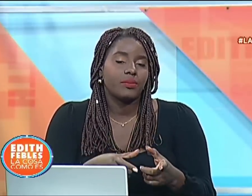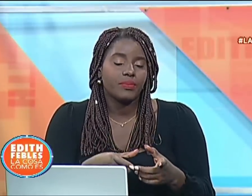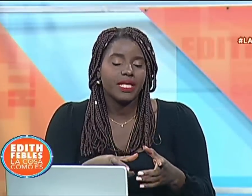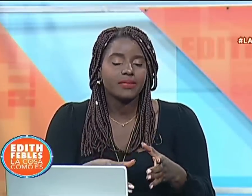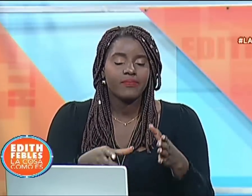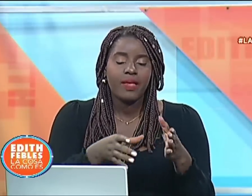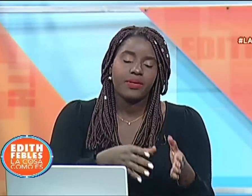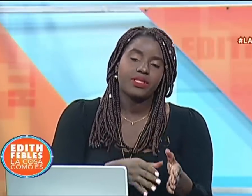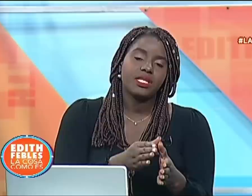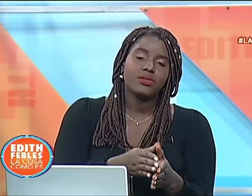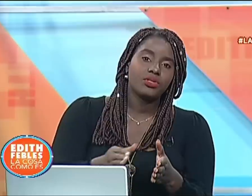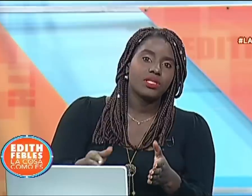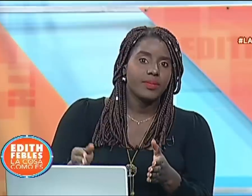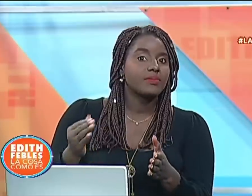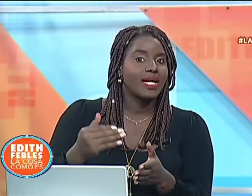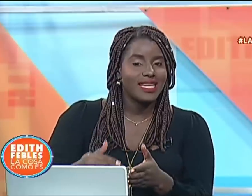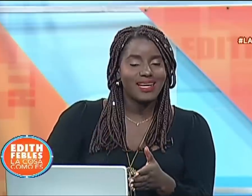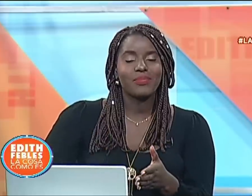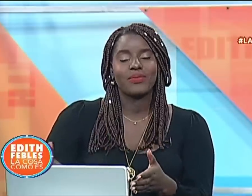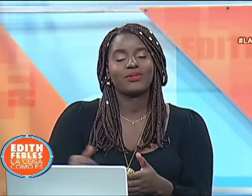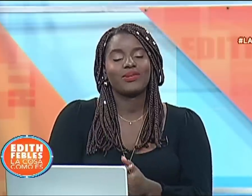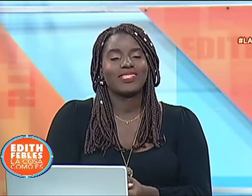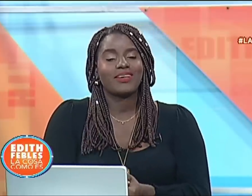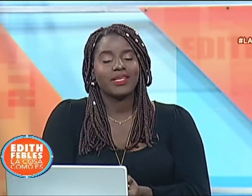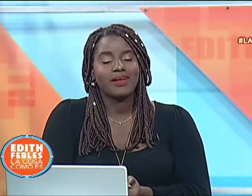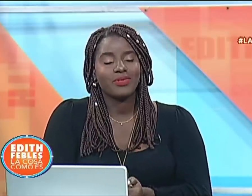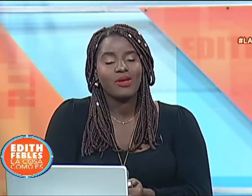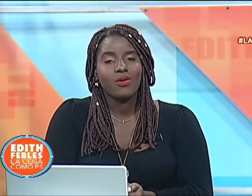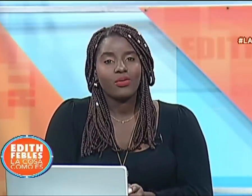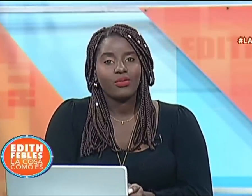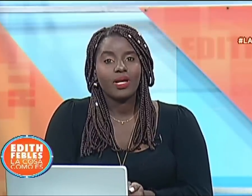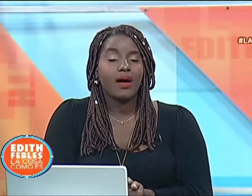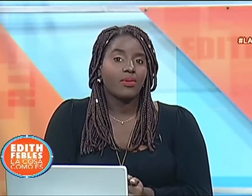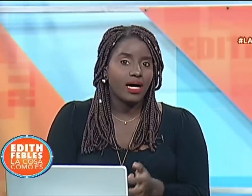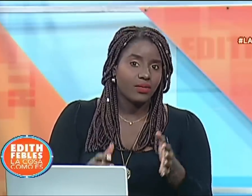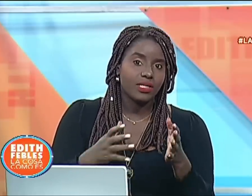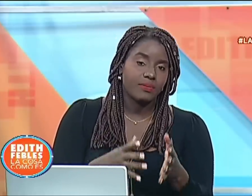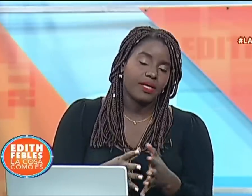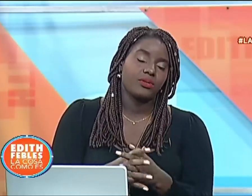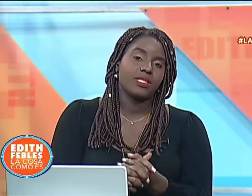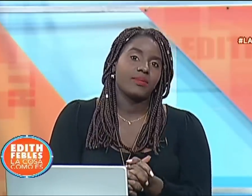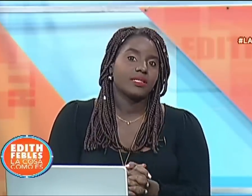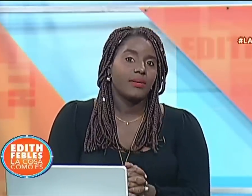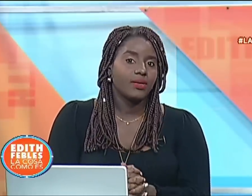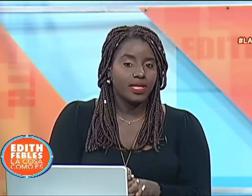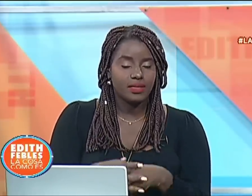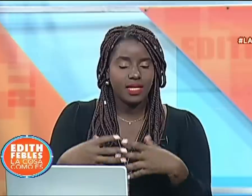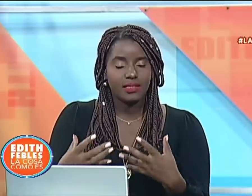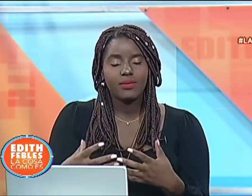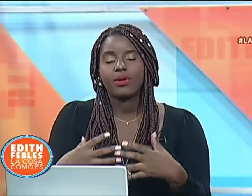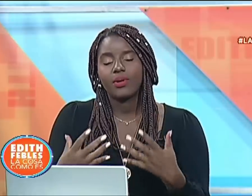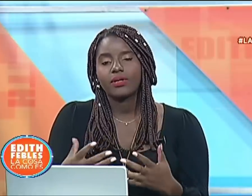derecho de propiedad. Pero este y otros temas mañana prometo que lo desarrollaremos con un abogado experto en temas de lavado